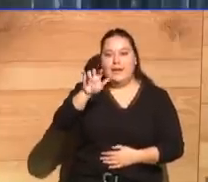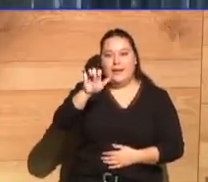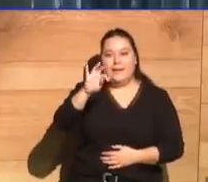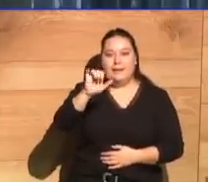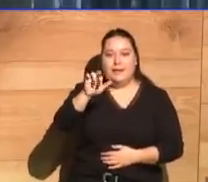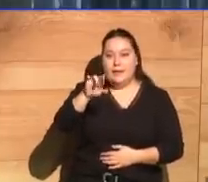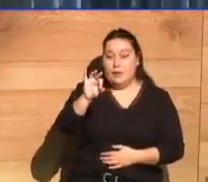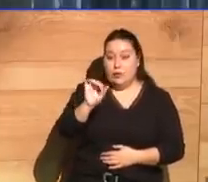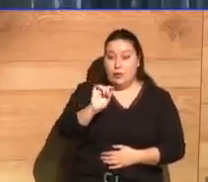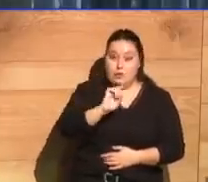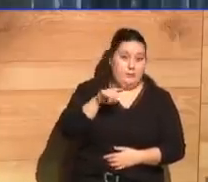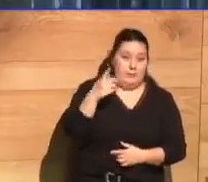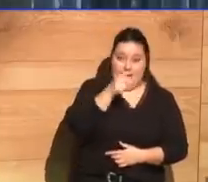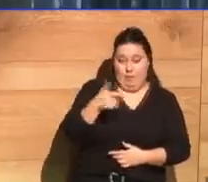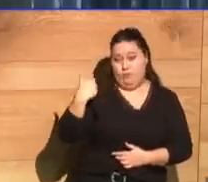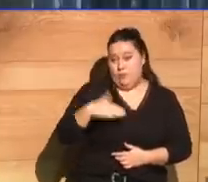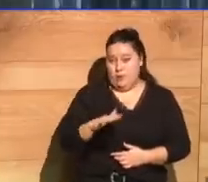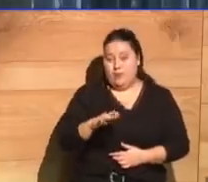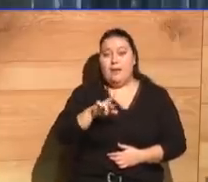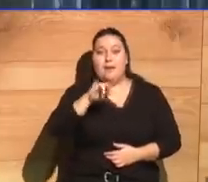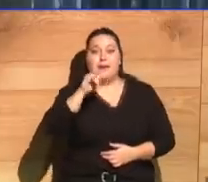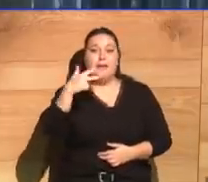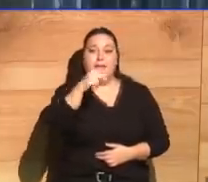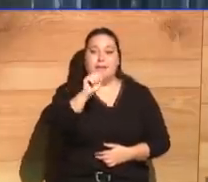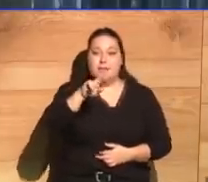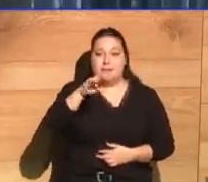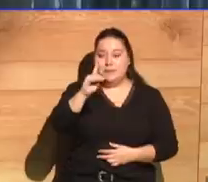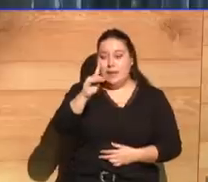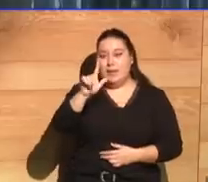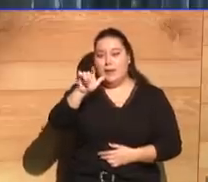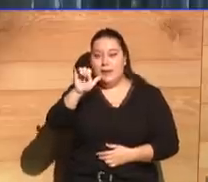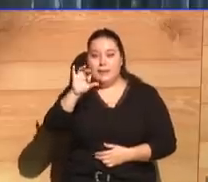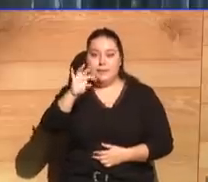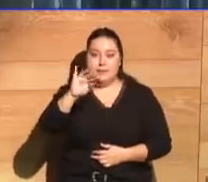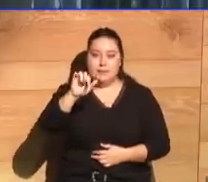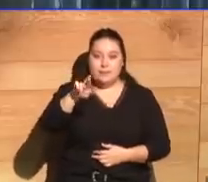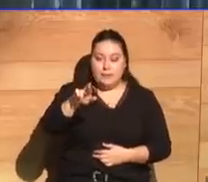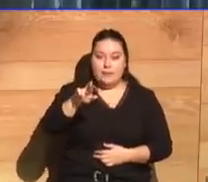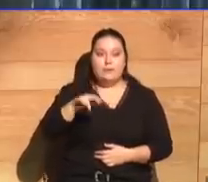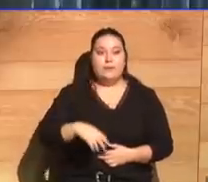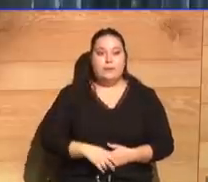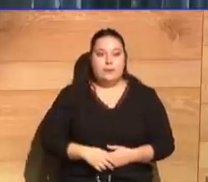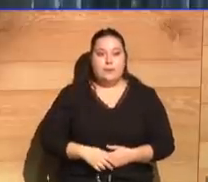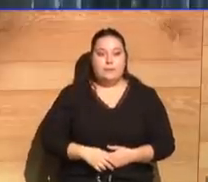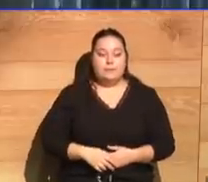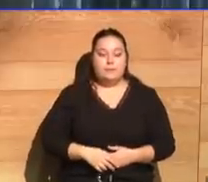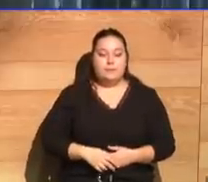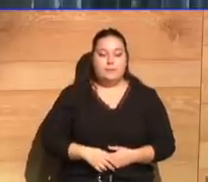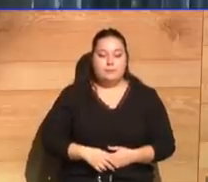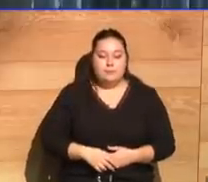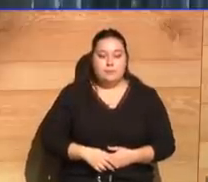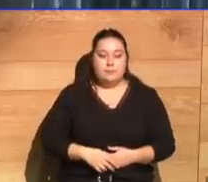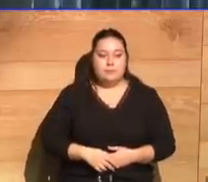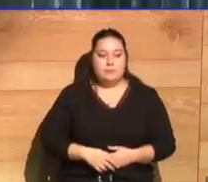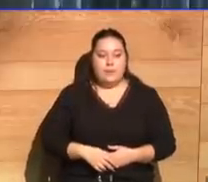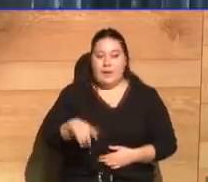lo agradezco, Juan. Richard Lester, con producción de los Shulkin, o Shulkin, o como se lo queráis pronunciar... Sabéis que hay